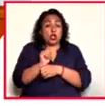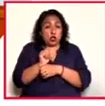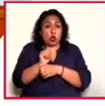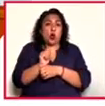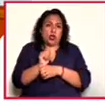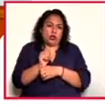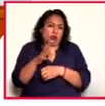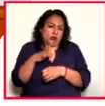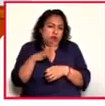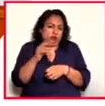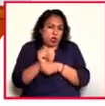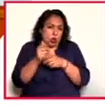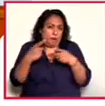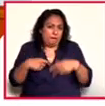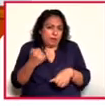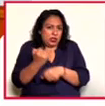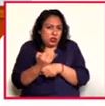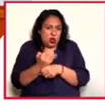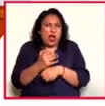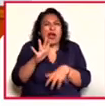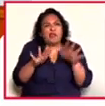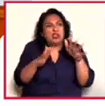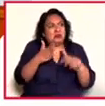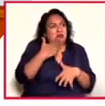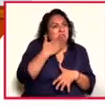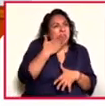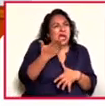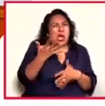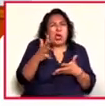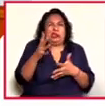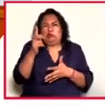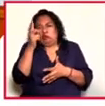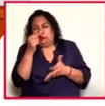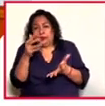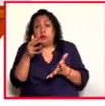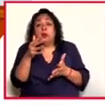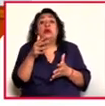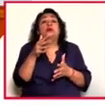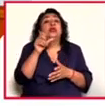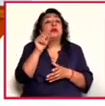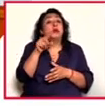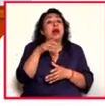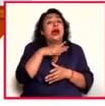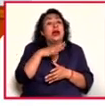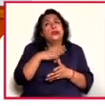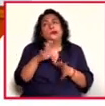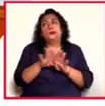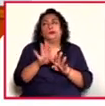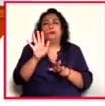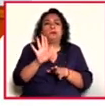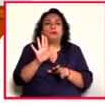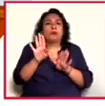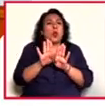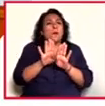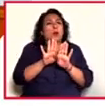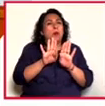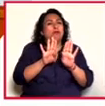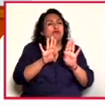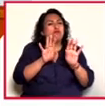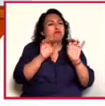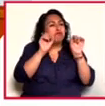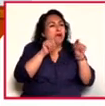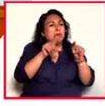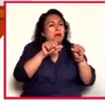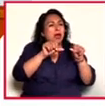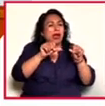personajes, ¿no? A veces con mayor fortuna o con menor fortuna. Y lo que ocurre también es que hay una suerte de, como de estereotipia inversa,